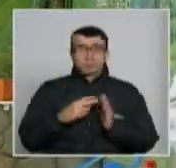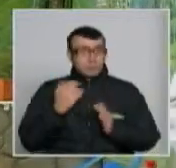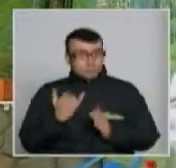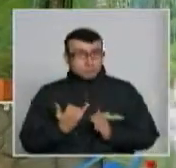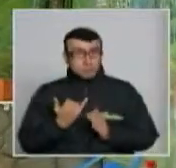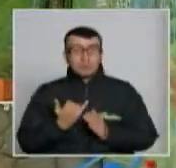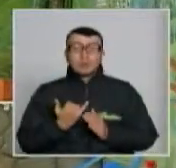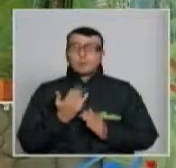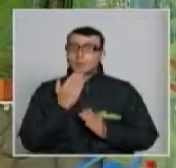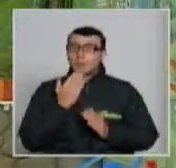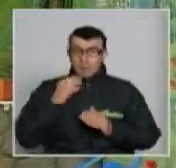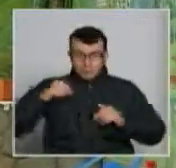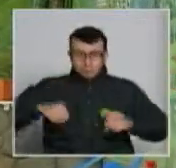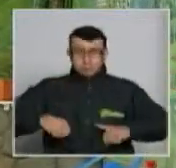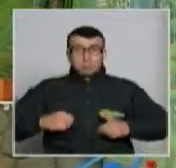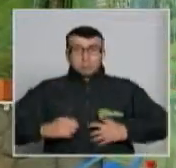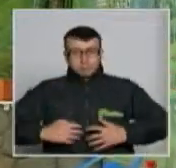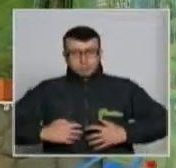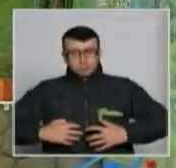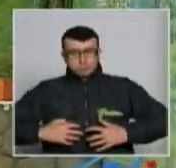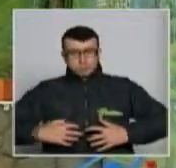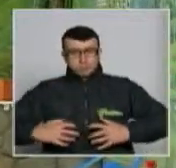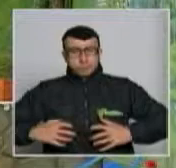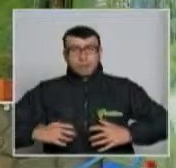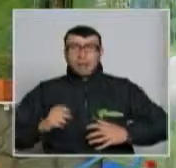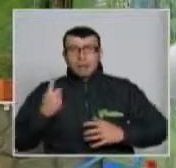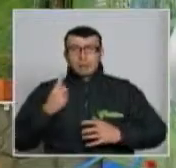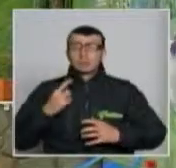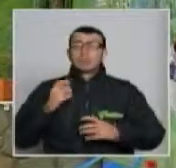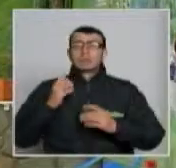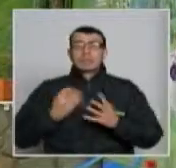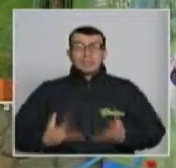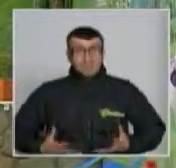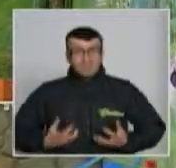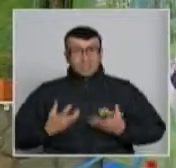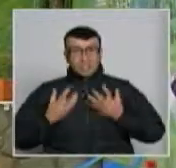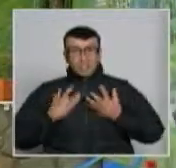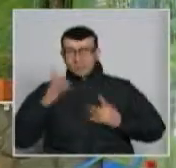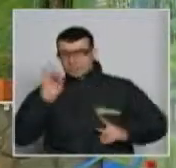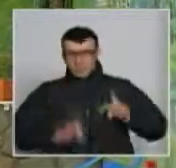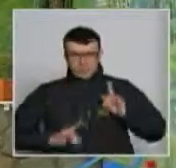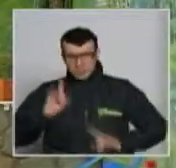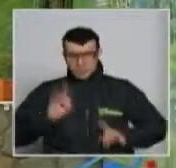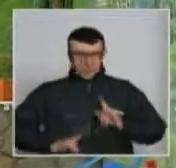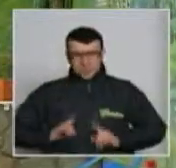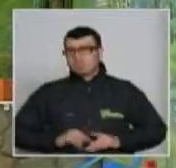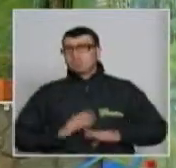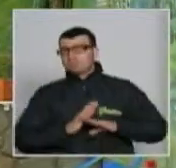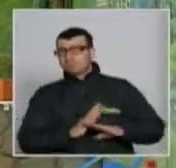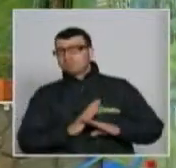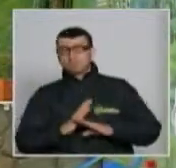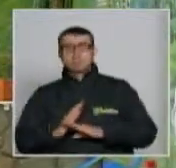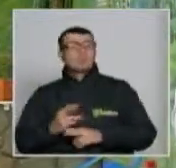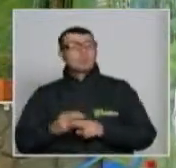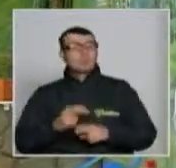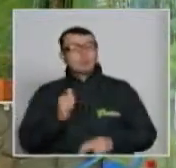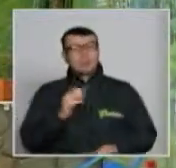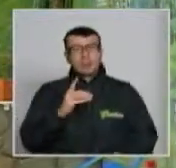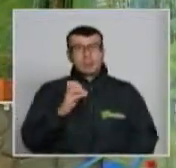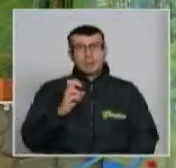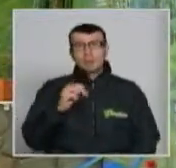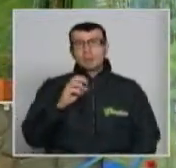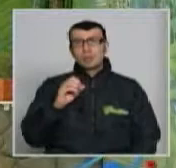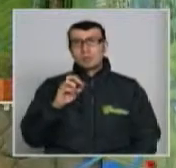que tengo en la ingle están preparados para que esas infecciones no se rieguen en el cuerpo. Eso se llaman adenopatías, son los